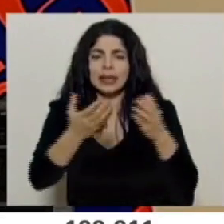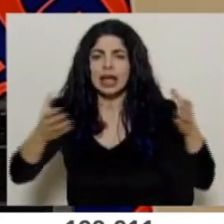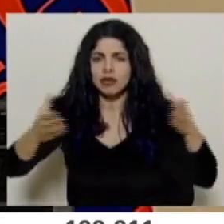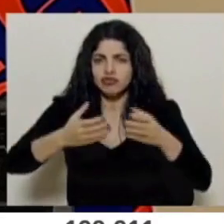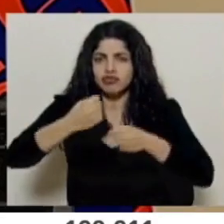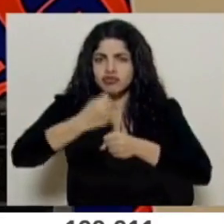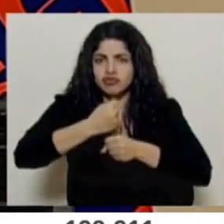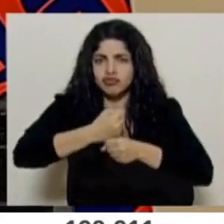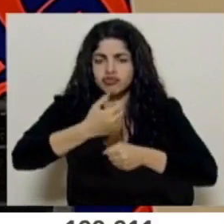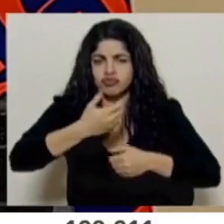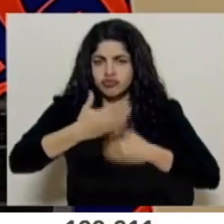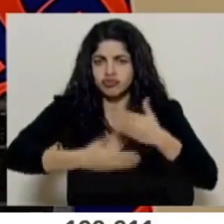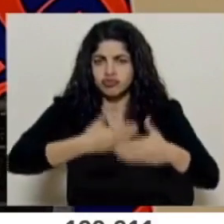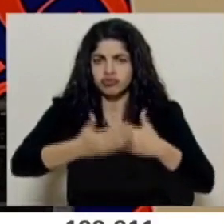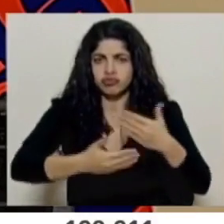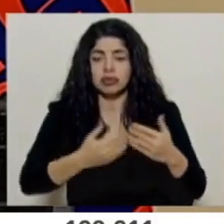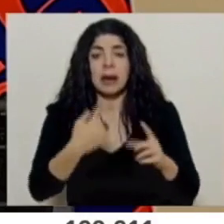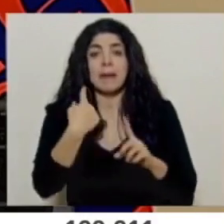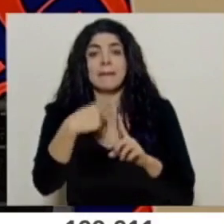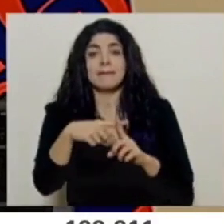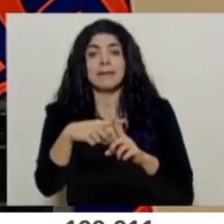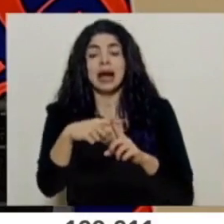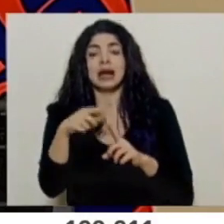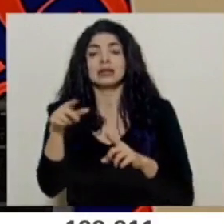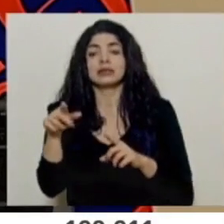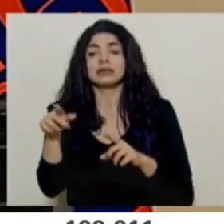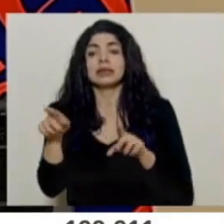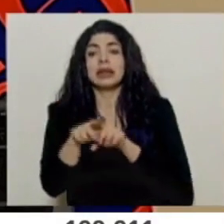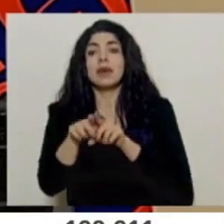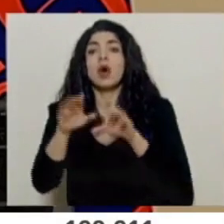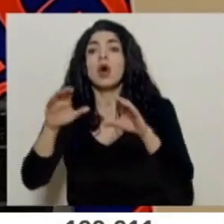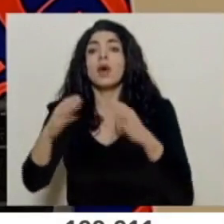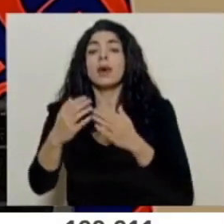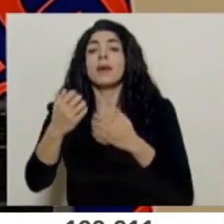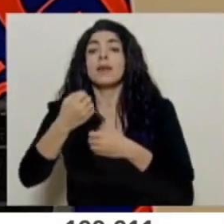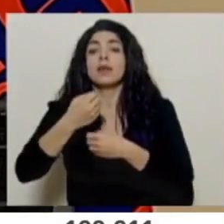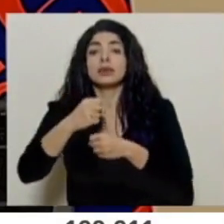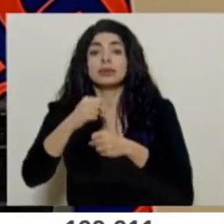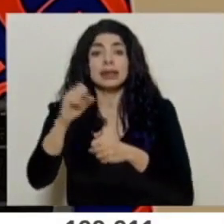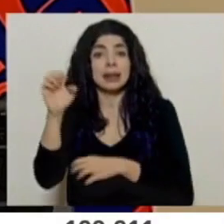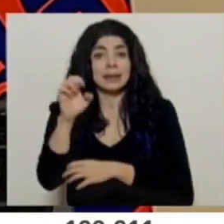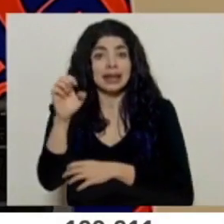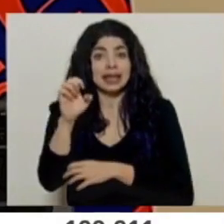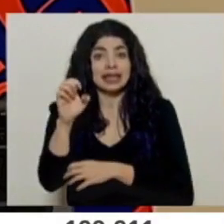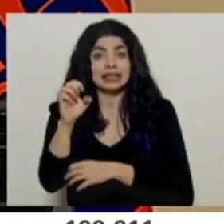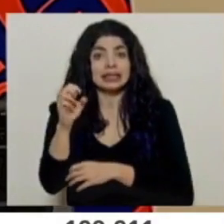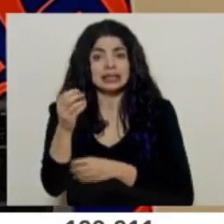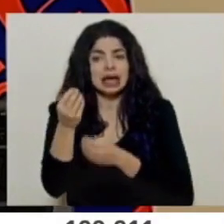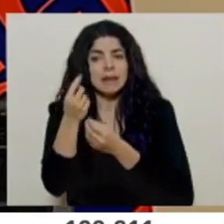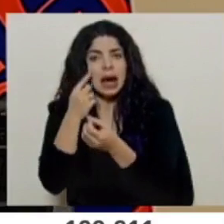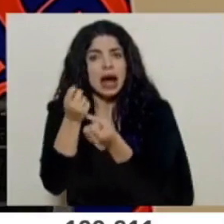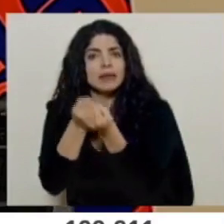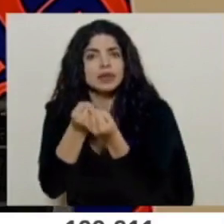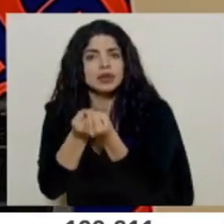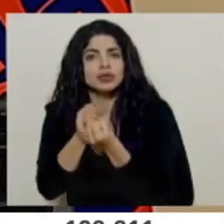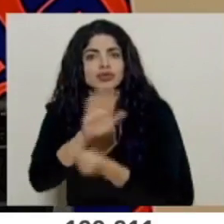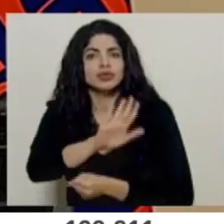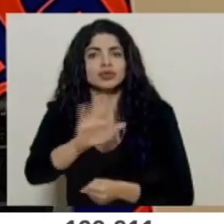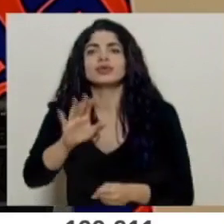gestores de riesgo que se han puesto a disposición de los comités municipales de emergencia para poder apoyar esas